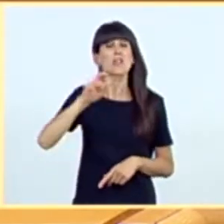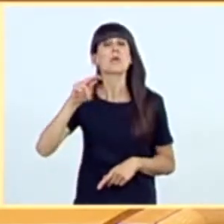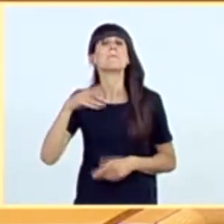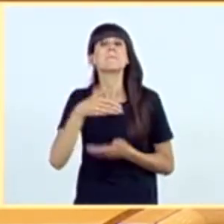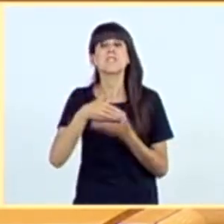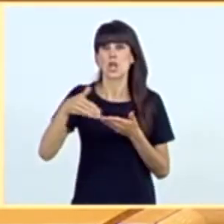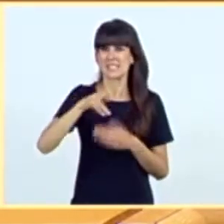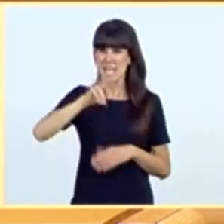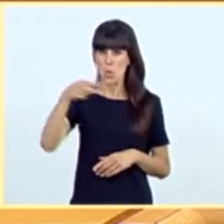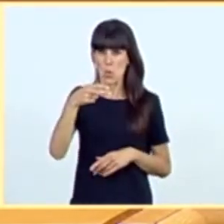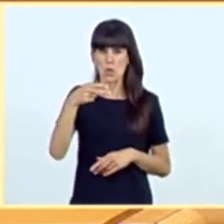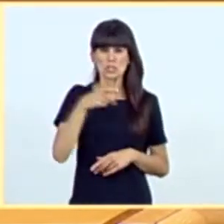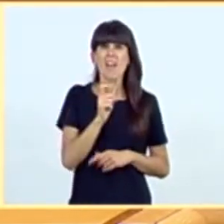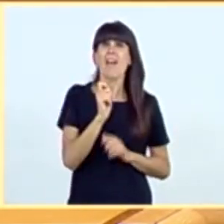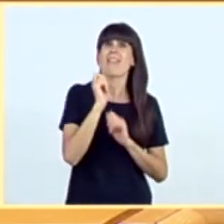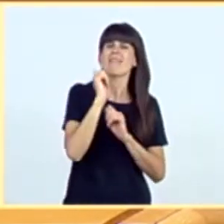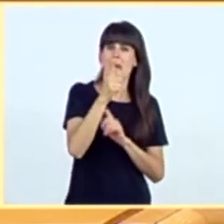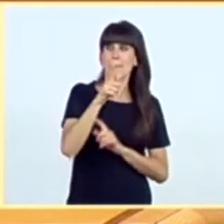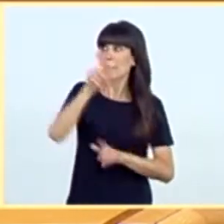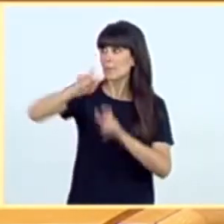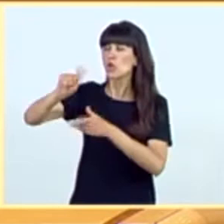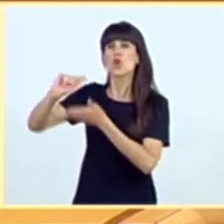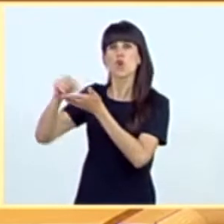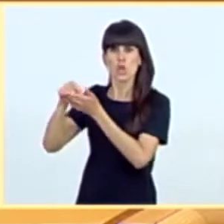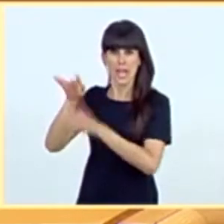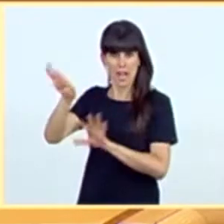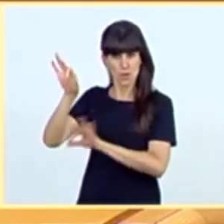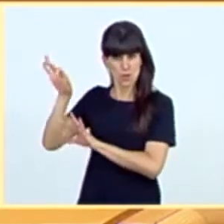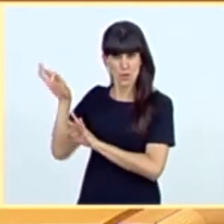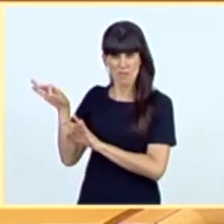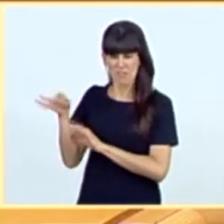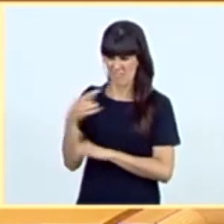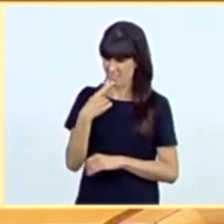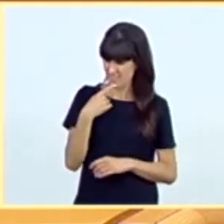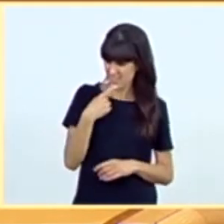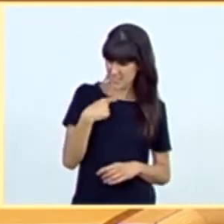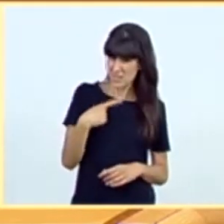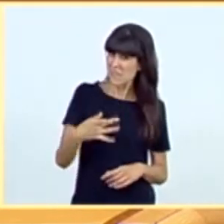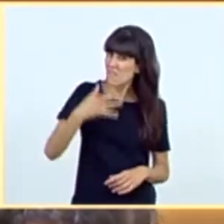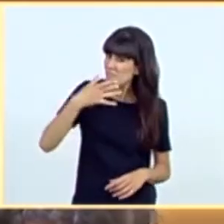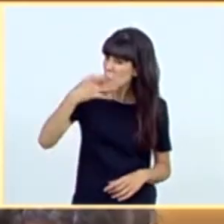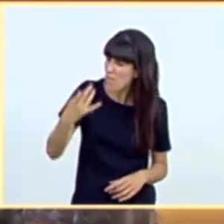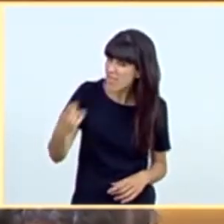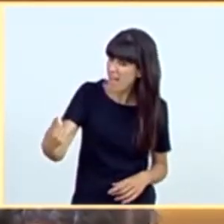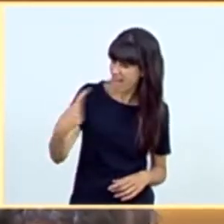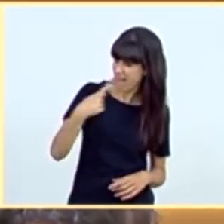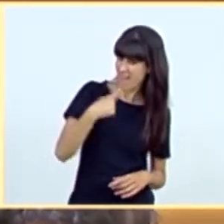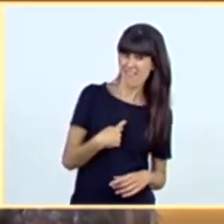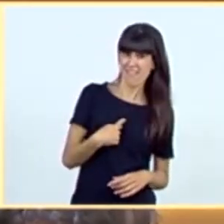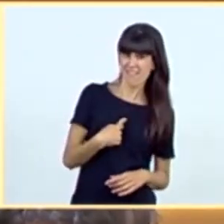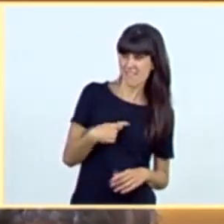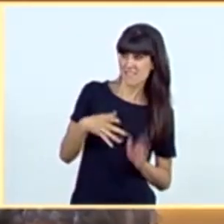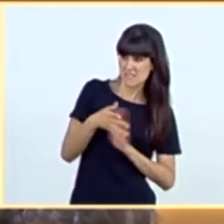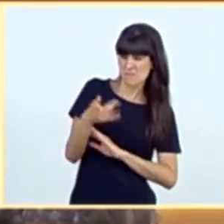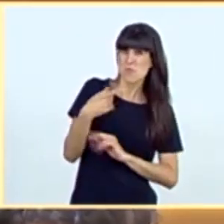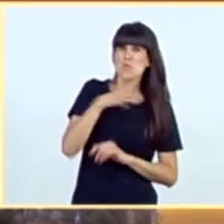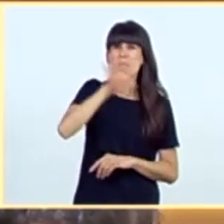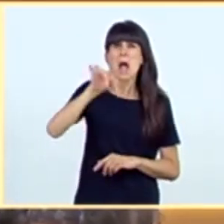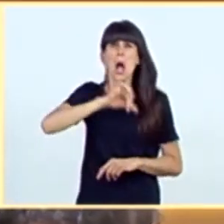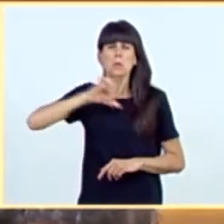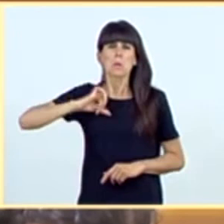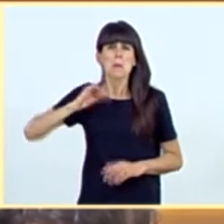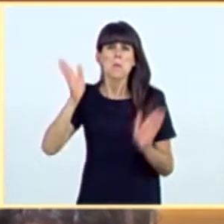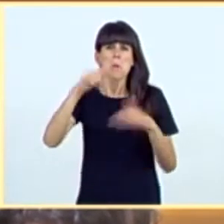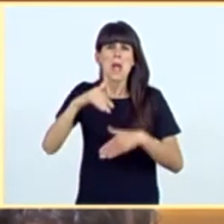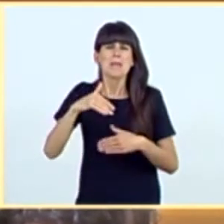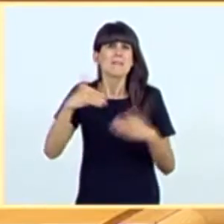para que contrataran personal para reforzar las residencias. Y tiene usted la desvergüenza de venir a decir aquí que las comunidades autónomas no tenían